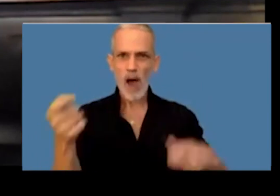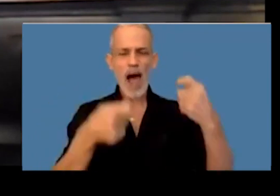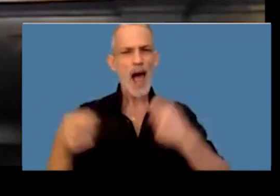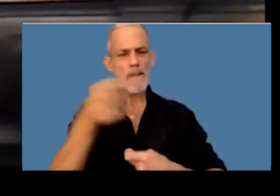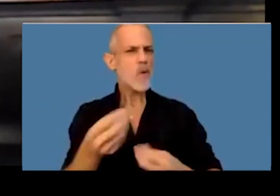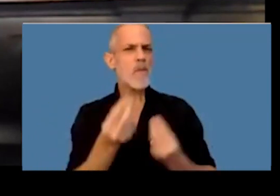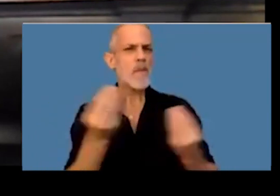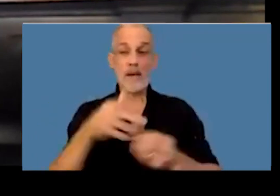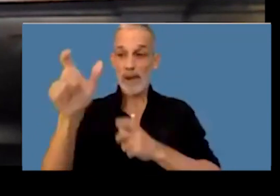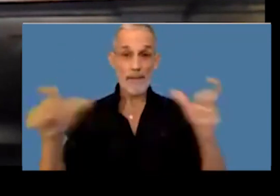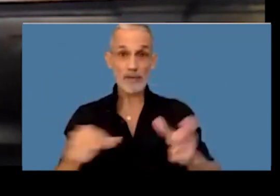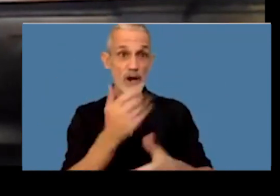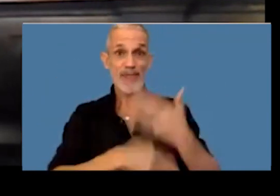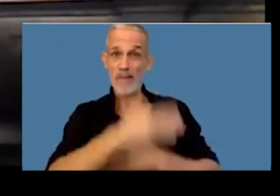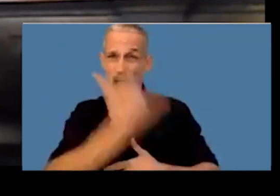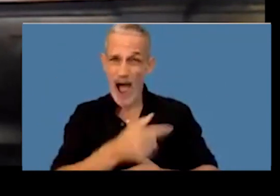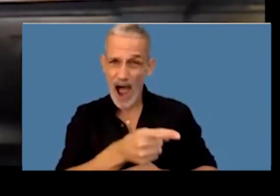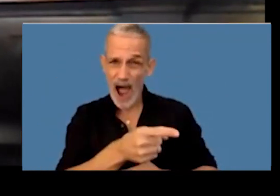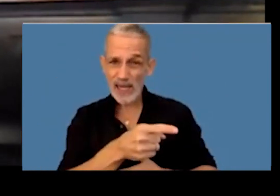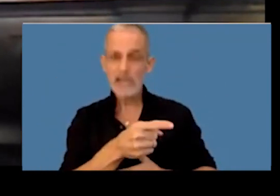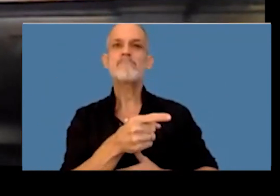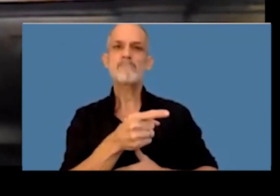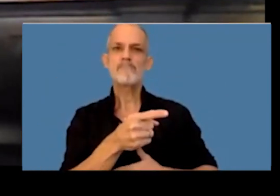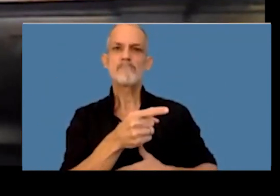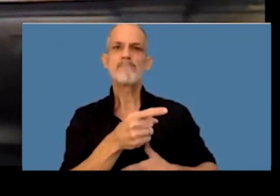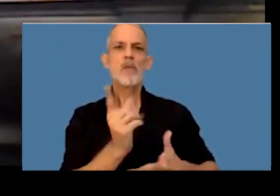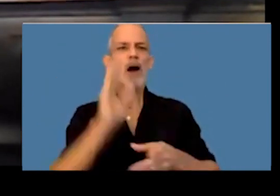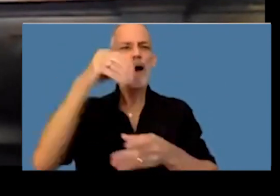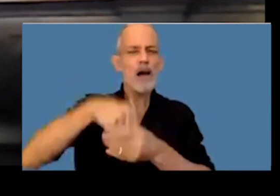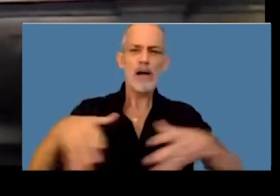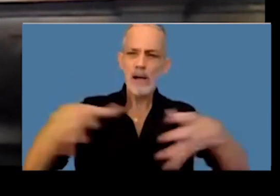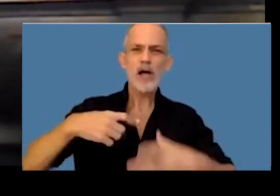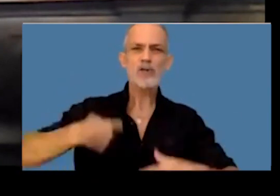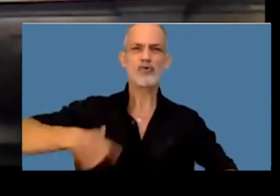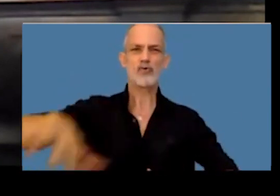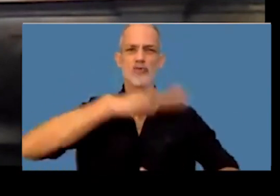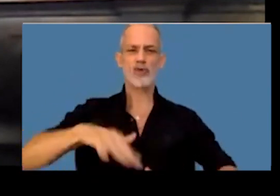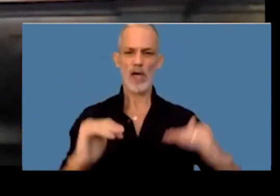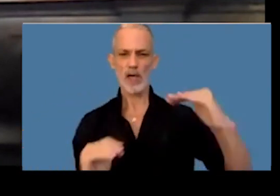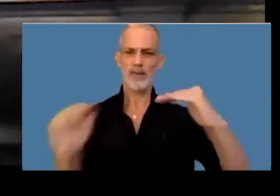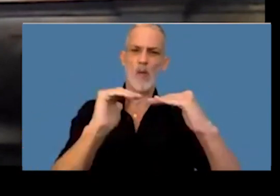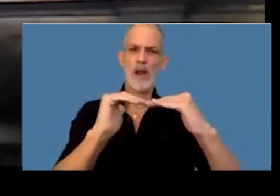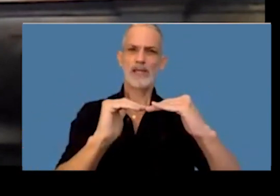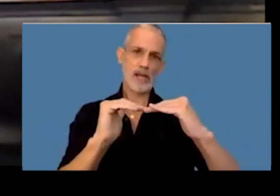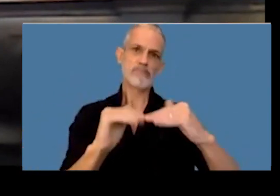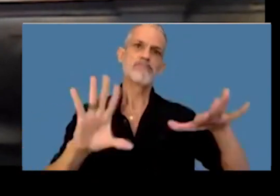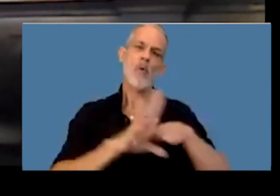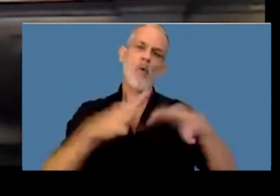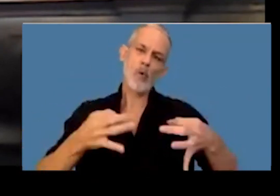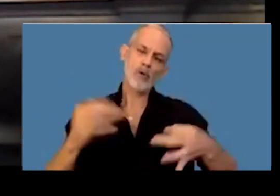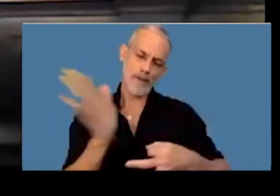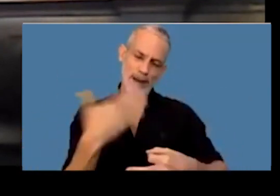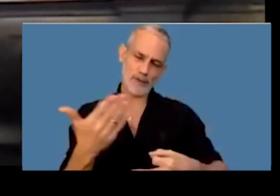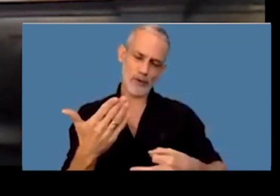las personas con discapacidad sean parte de una sociedad más igualitaria y más justa. Les dejo